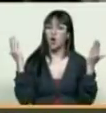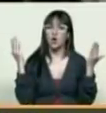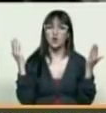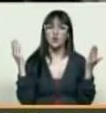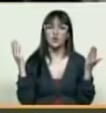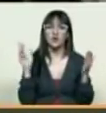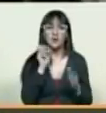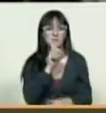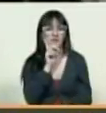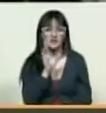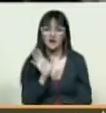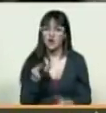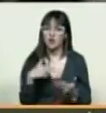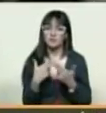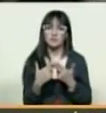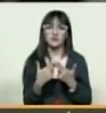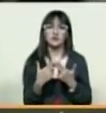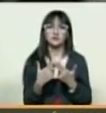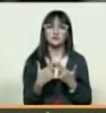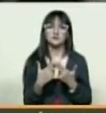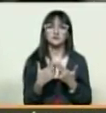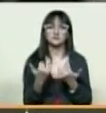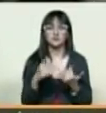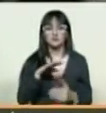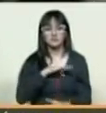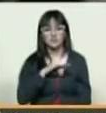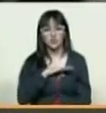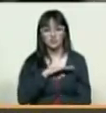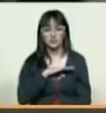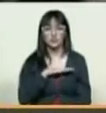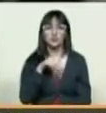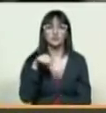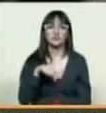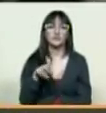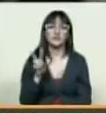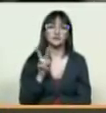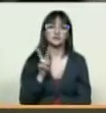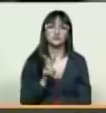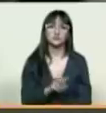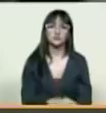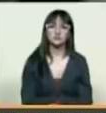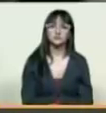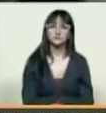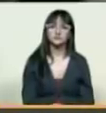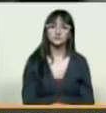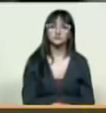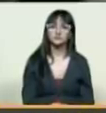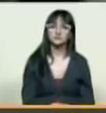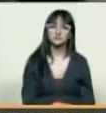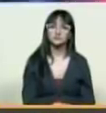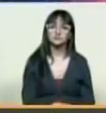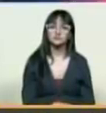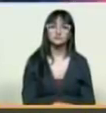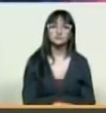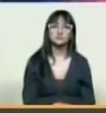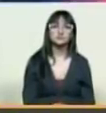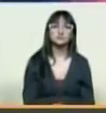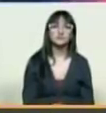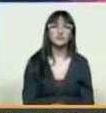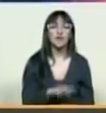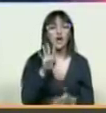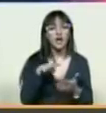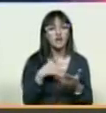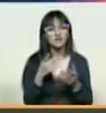a la mentira que, como dicen en nuestra patria, tiene patas muy cortas. Ministro, y preguntarle, en la agenda